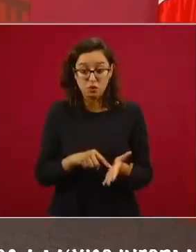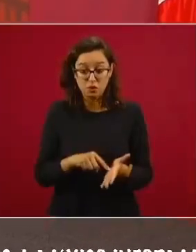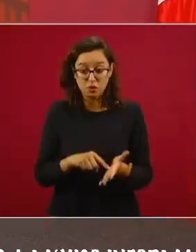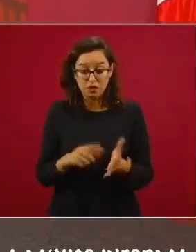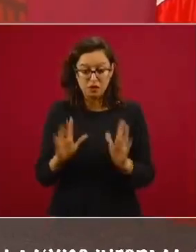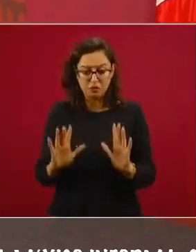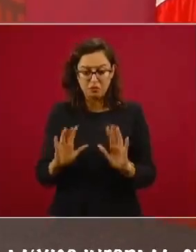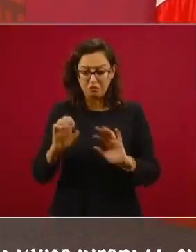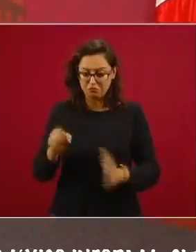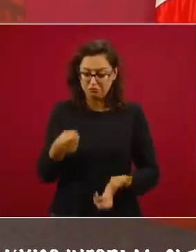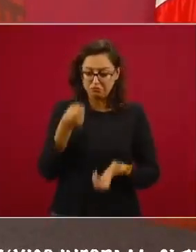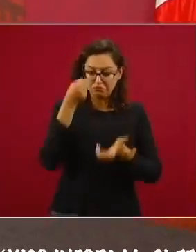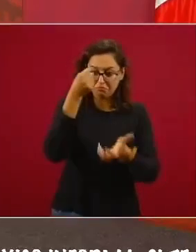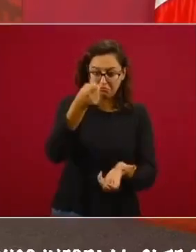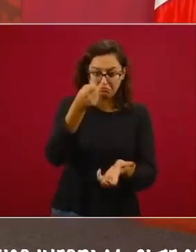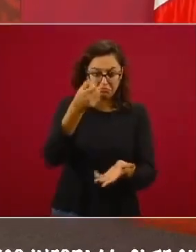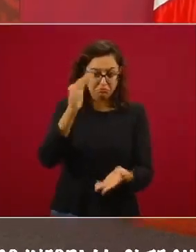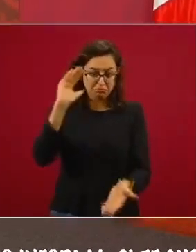cumpliría.